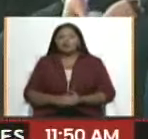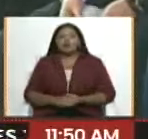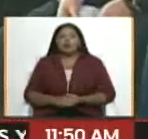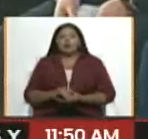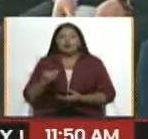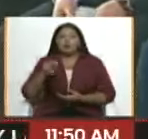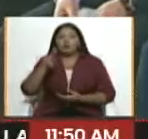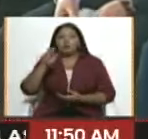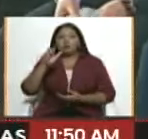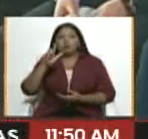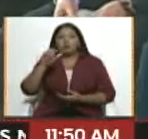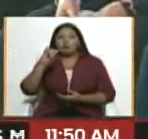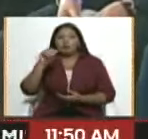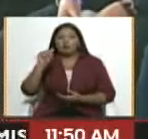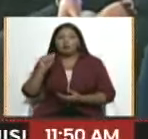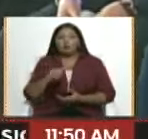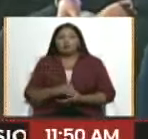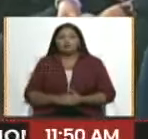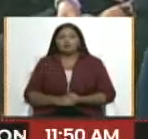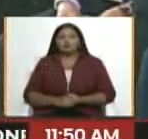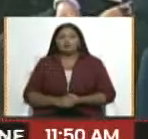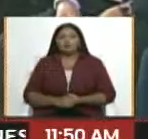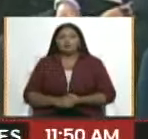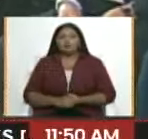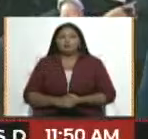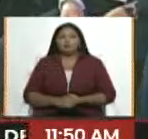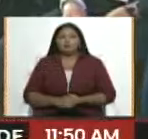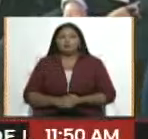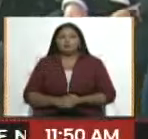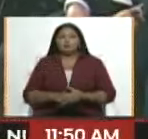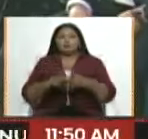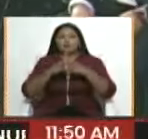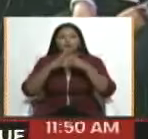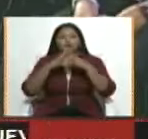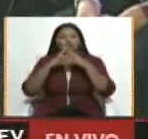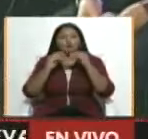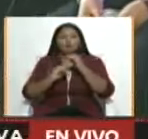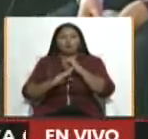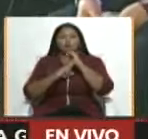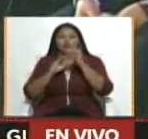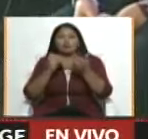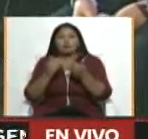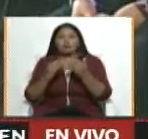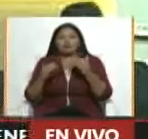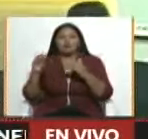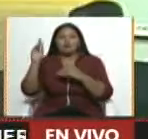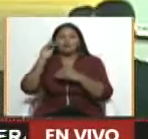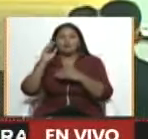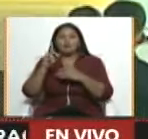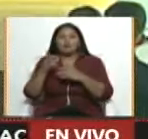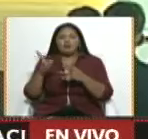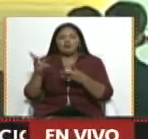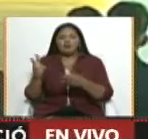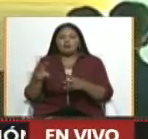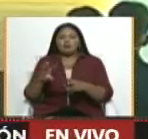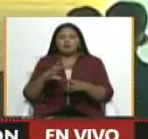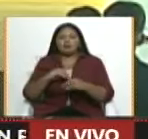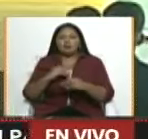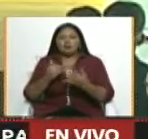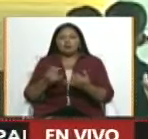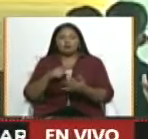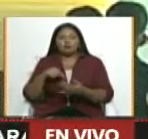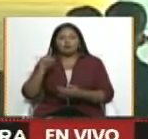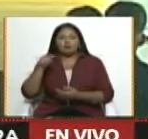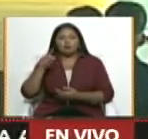Julia, la doctora Julia, todos los rectores y las rectoras, para recibir, como debe